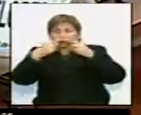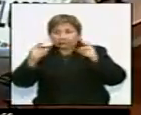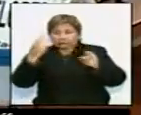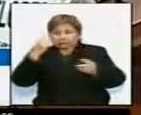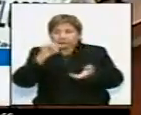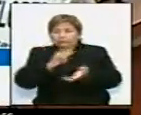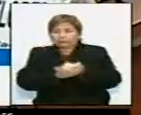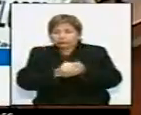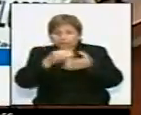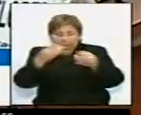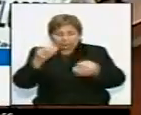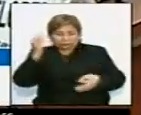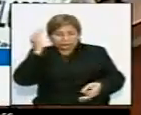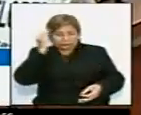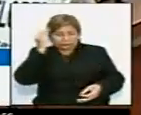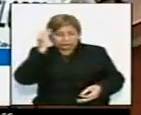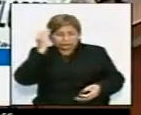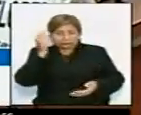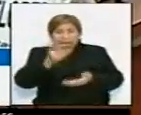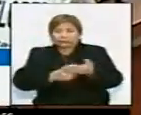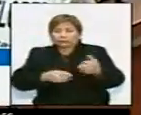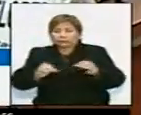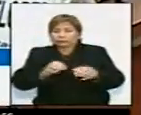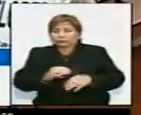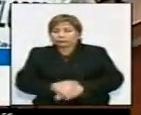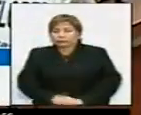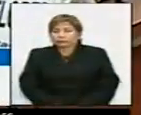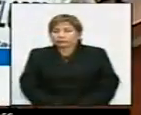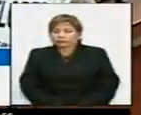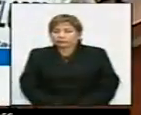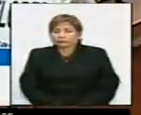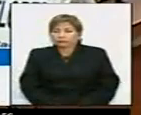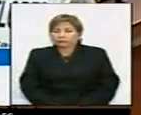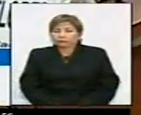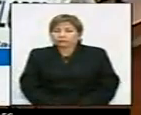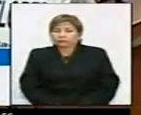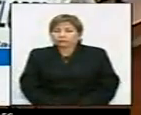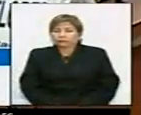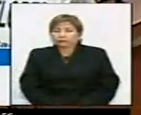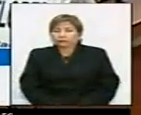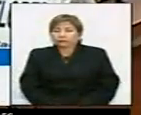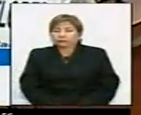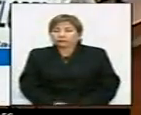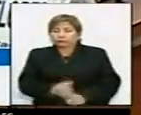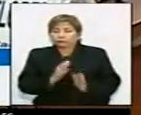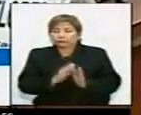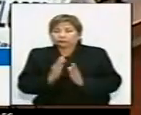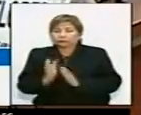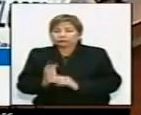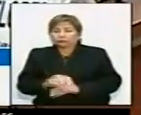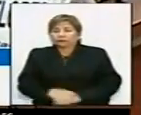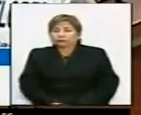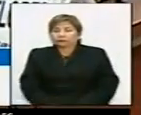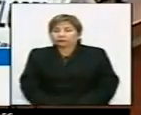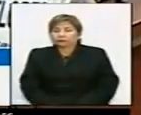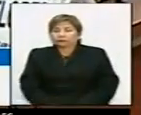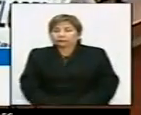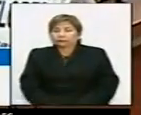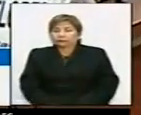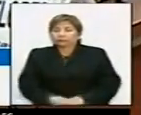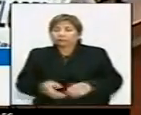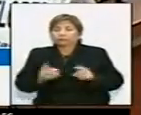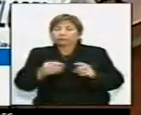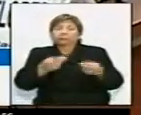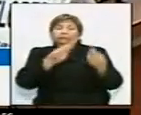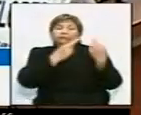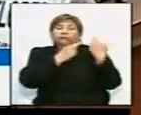que tomen conocimiento de lo que se hace aquí. Eso es importante resaltar, presidente. Por otro lado, presidenta, cuando uno